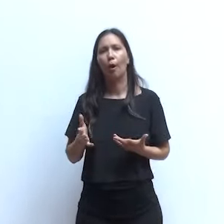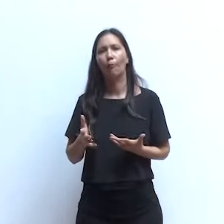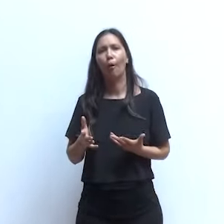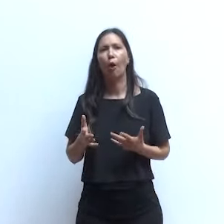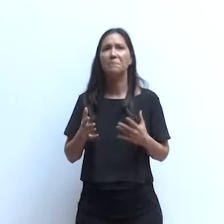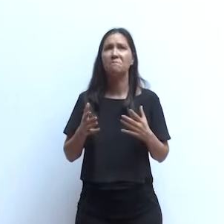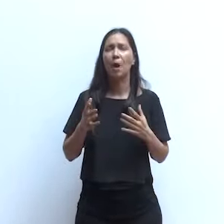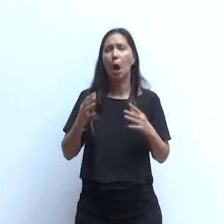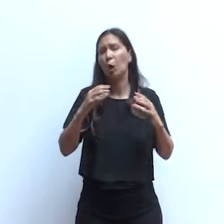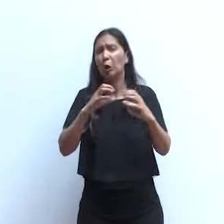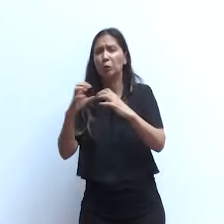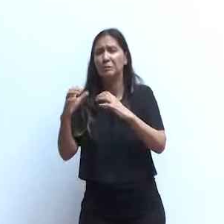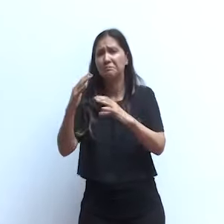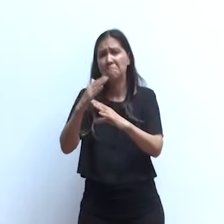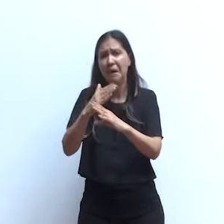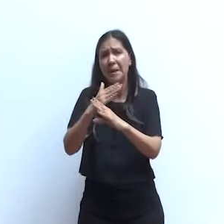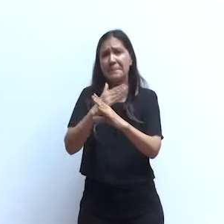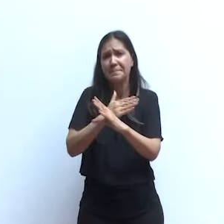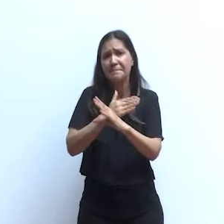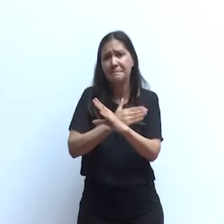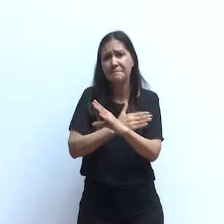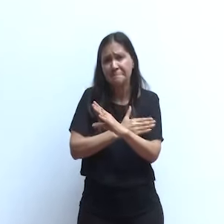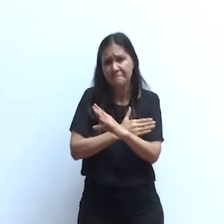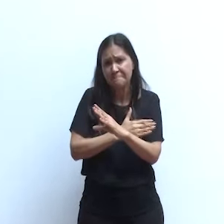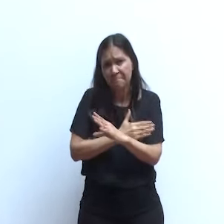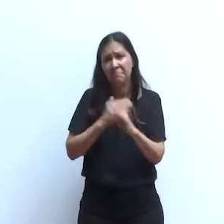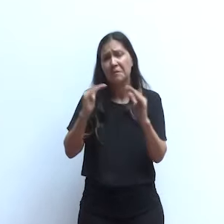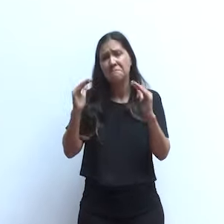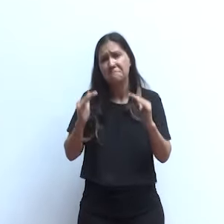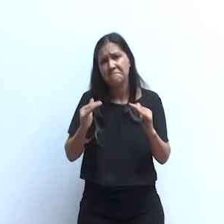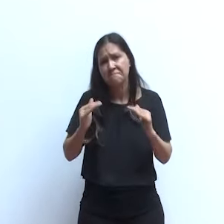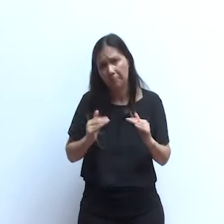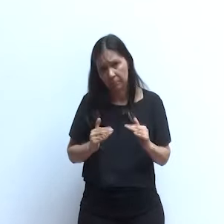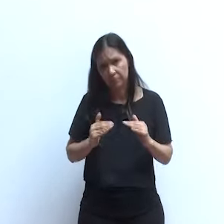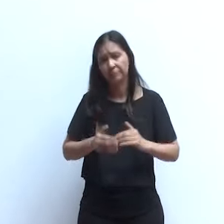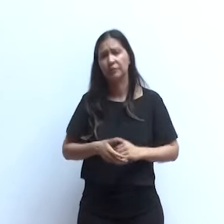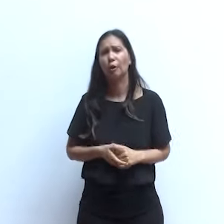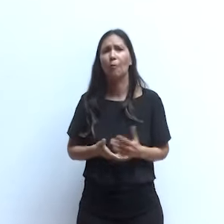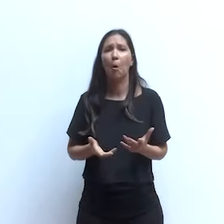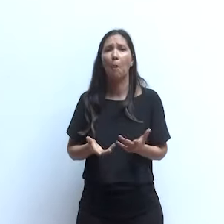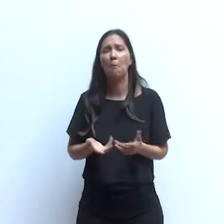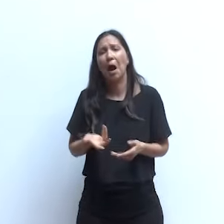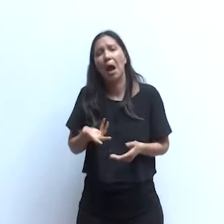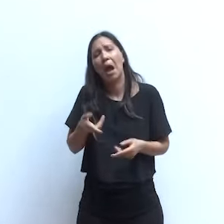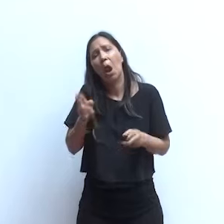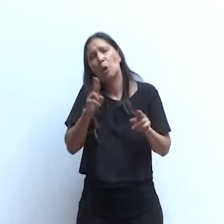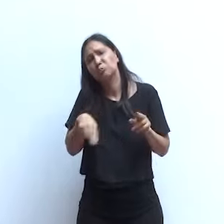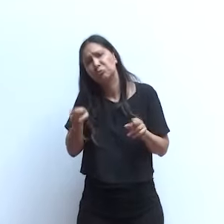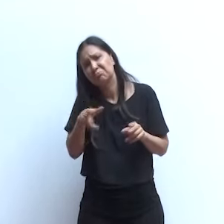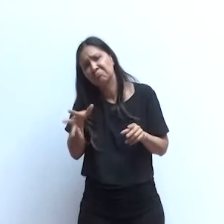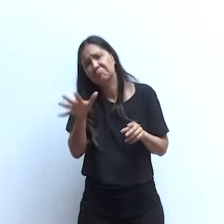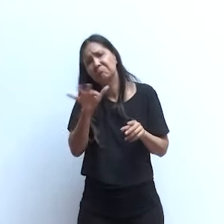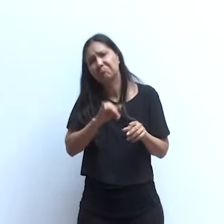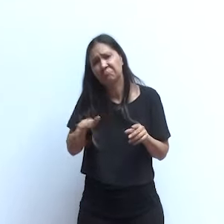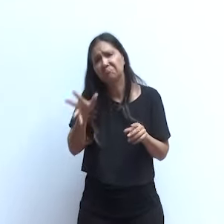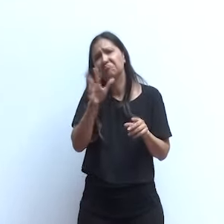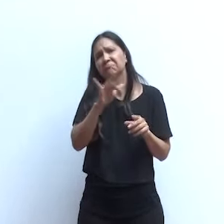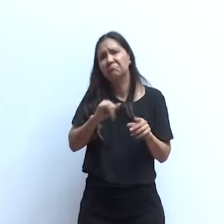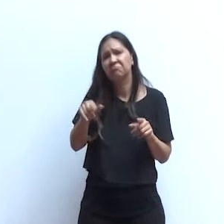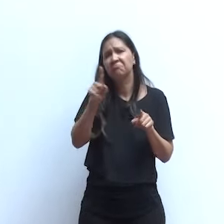debate eh se van volviendo hábito rutina no carne